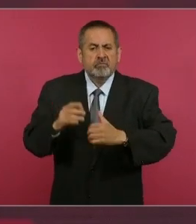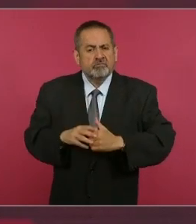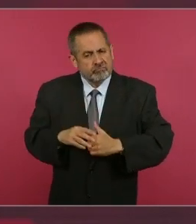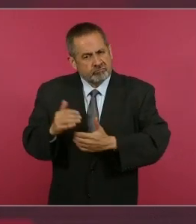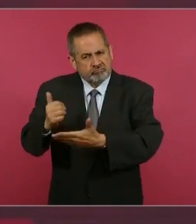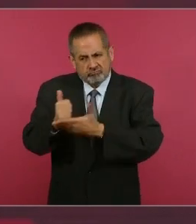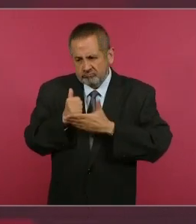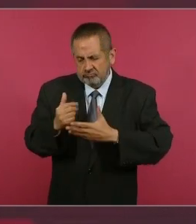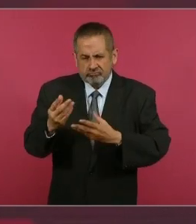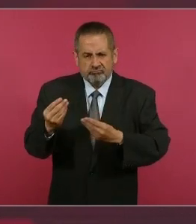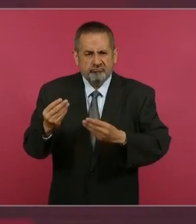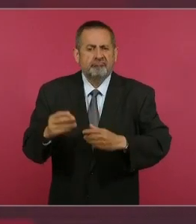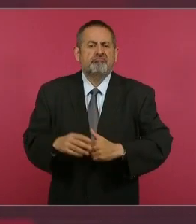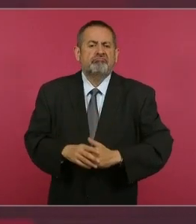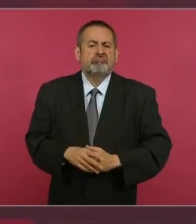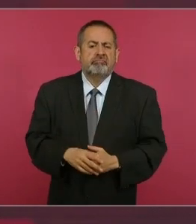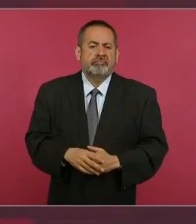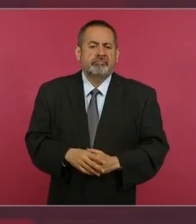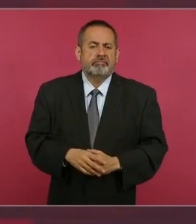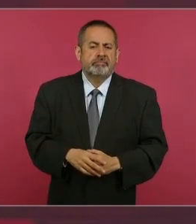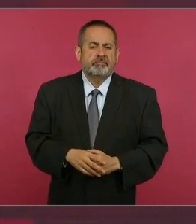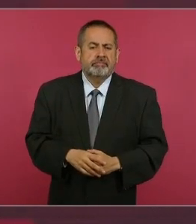mucho, mucho, mucho.